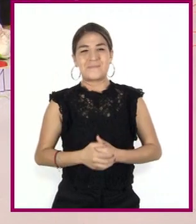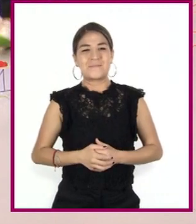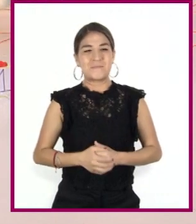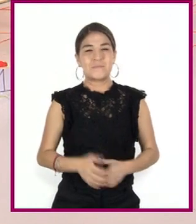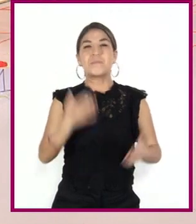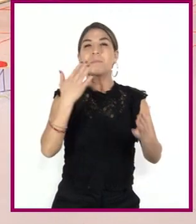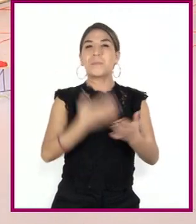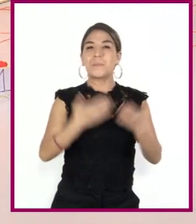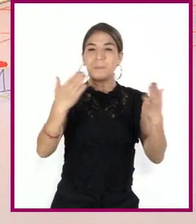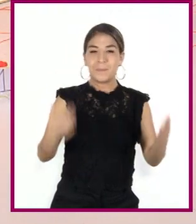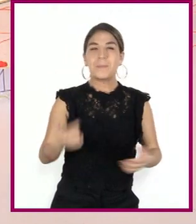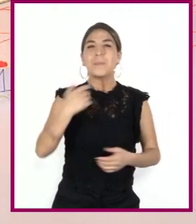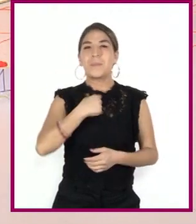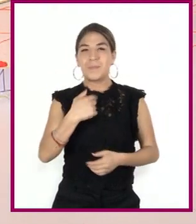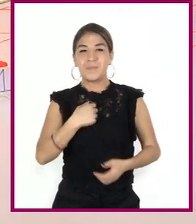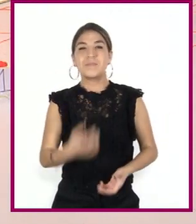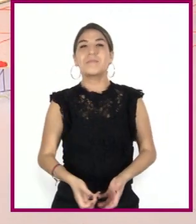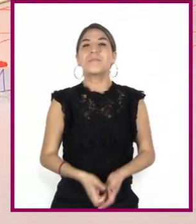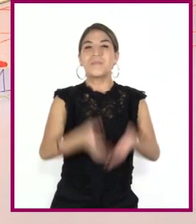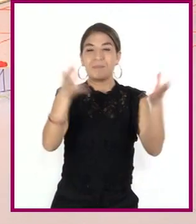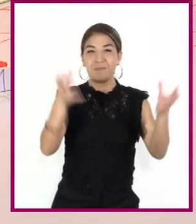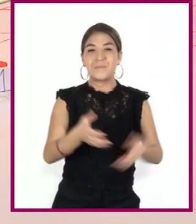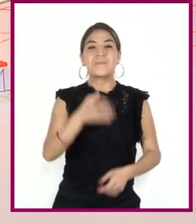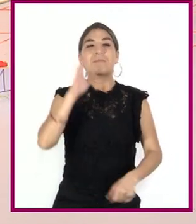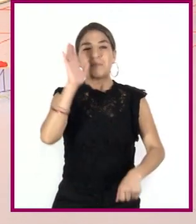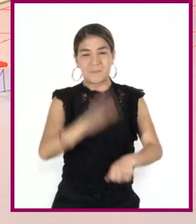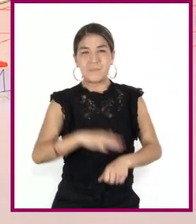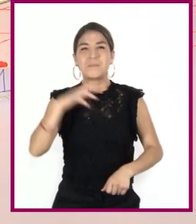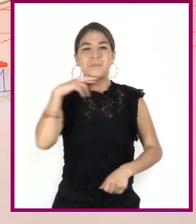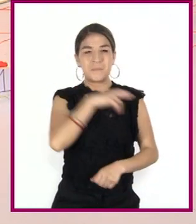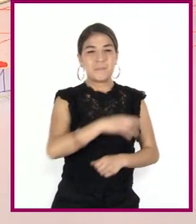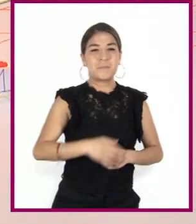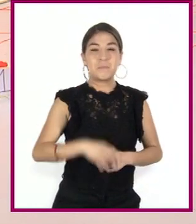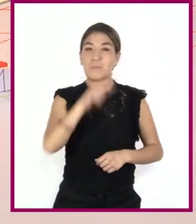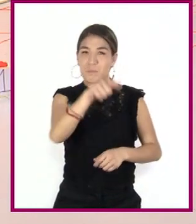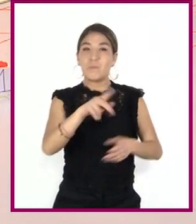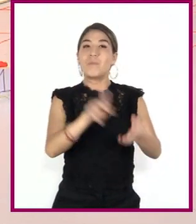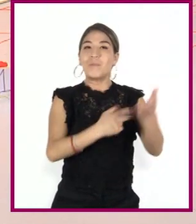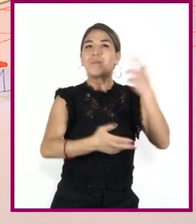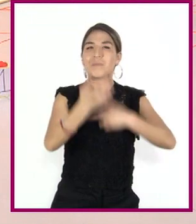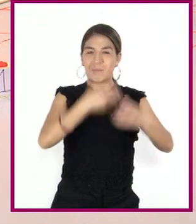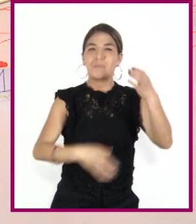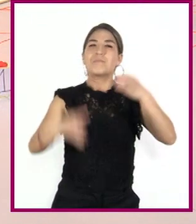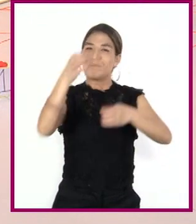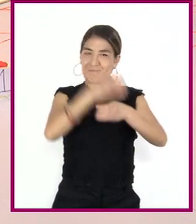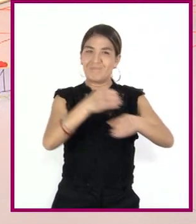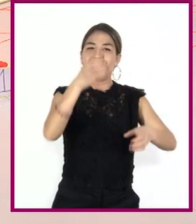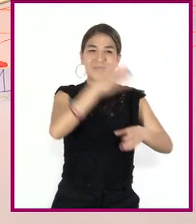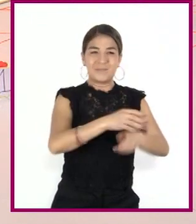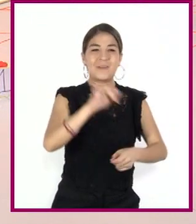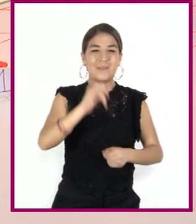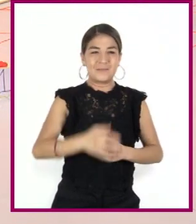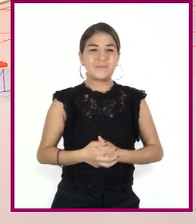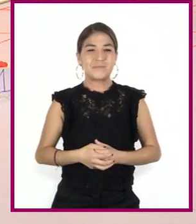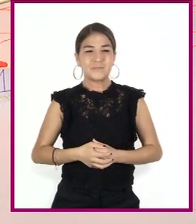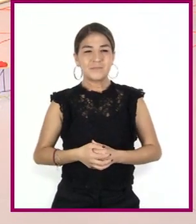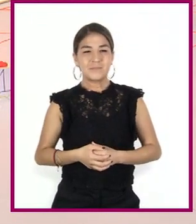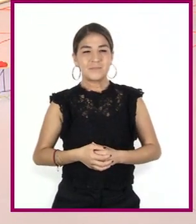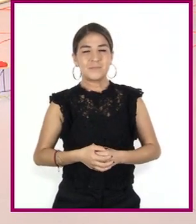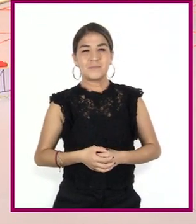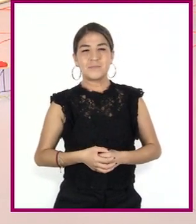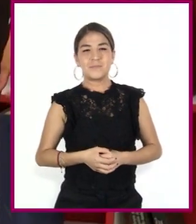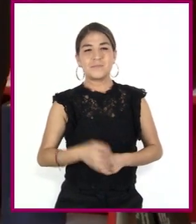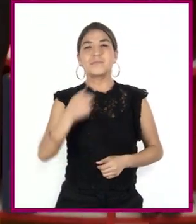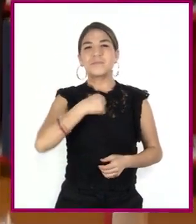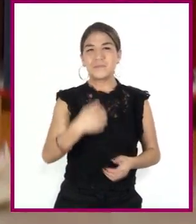yo hago el siguiente lanzamiento y nos vamos a ir más rápido. ¿Deshacemos esta? Sí, vamos a deshacer esa pirámide mientras yo